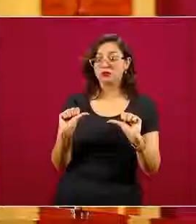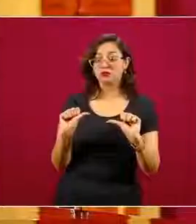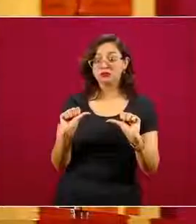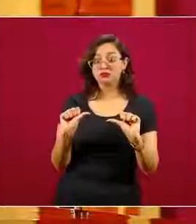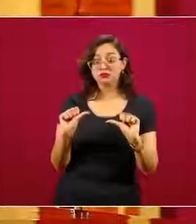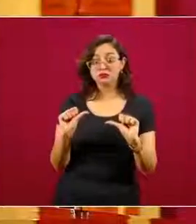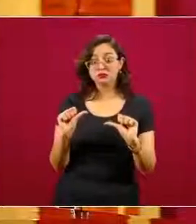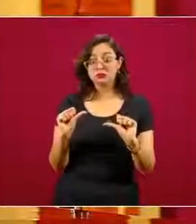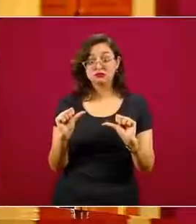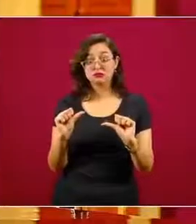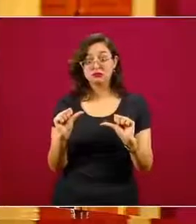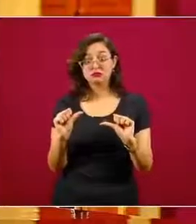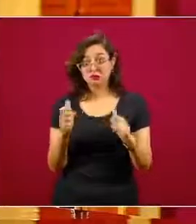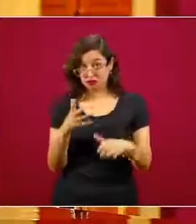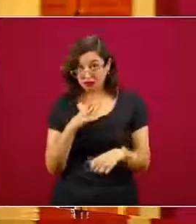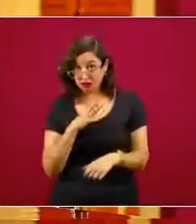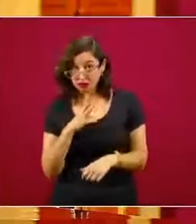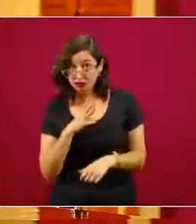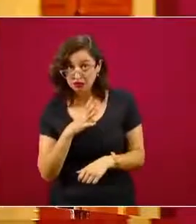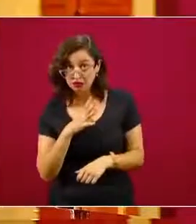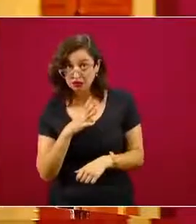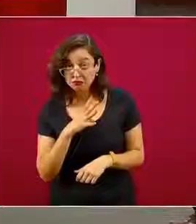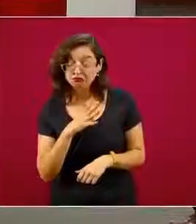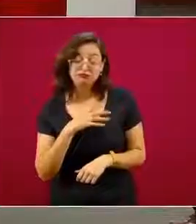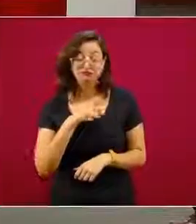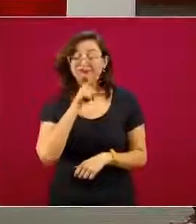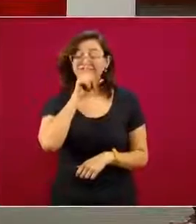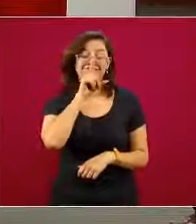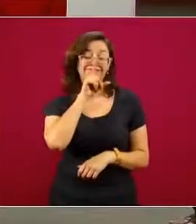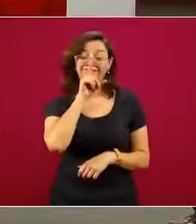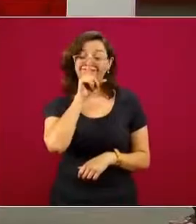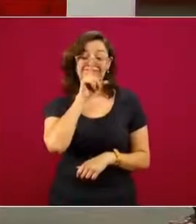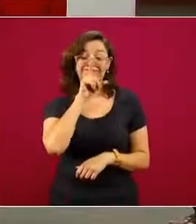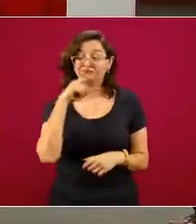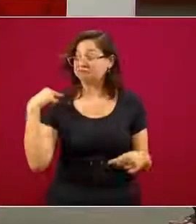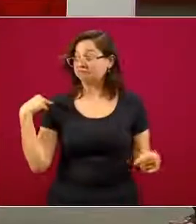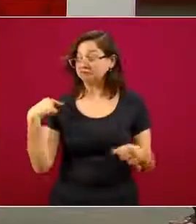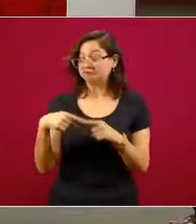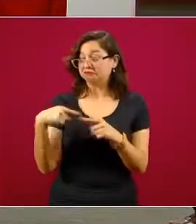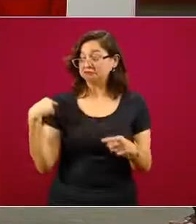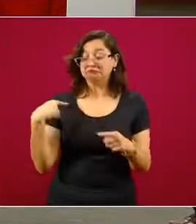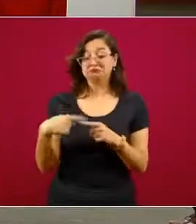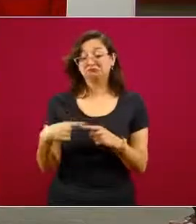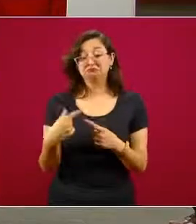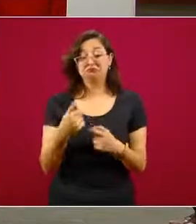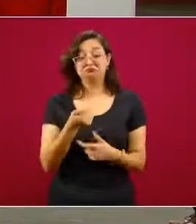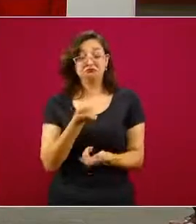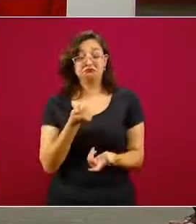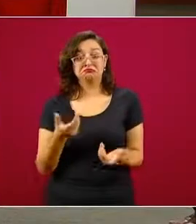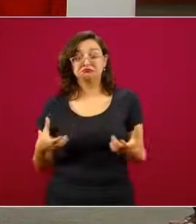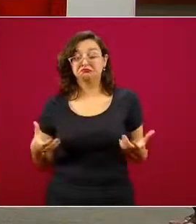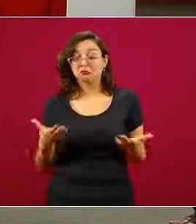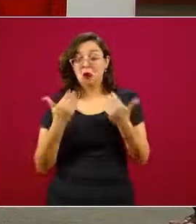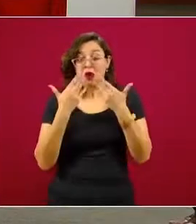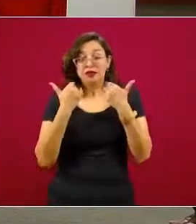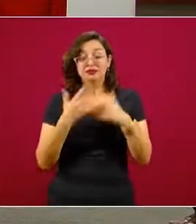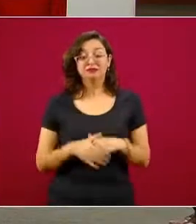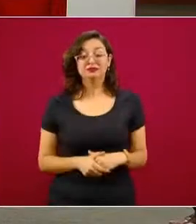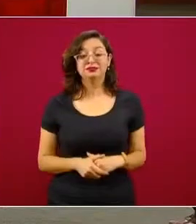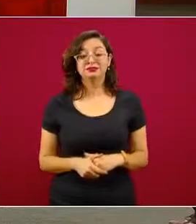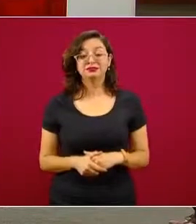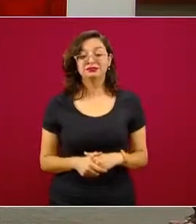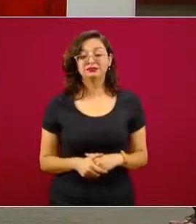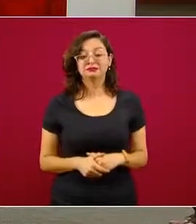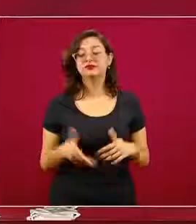de fronteras y el impacto de la epidemia. Regresando a la esfera local, por